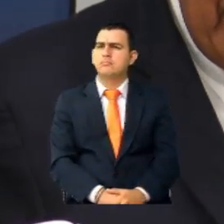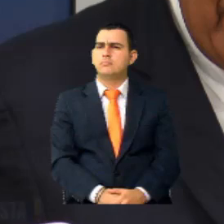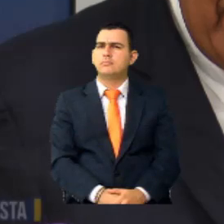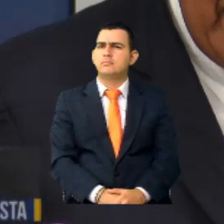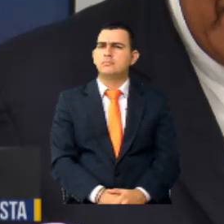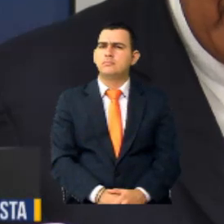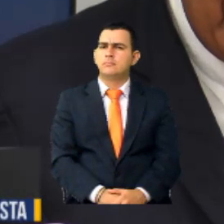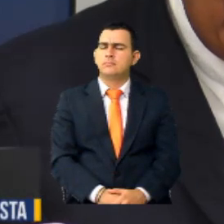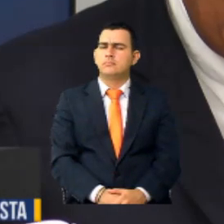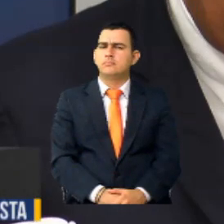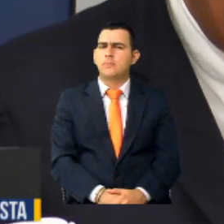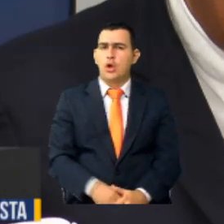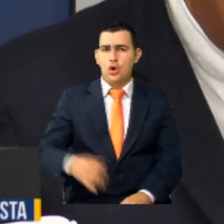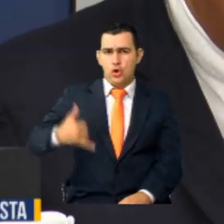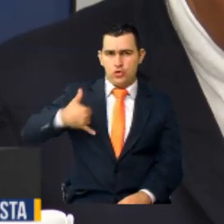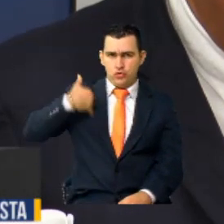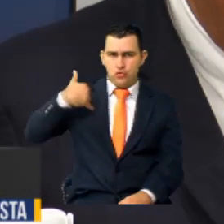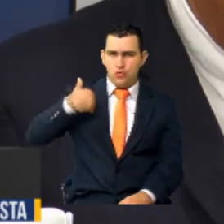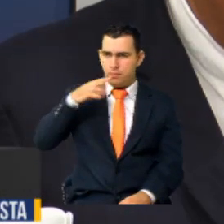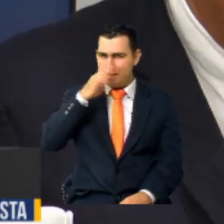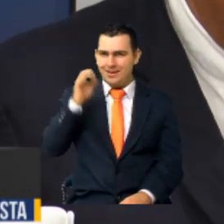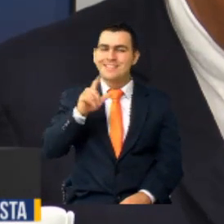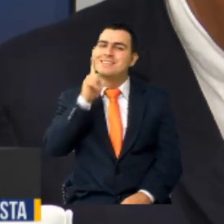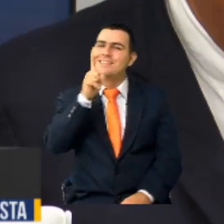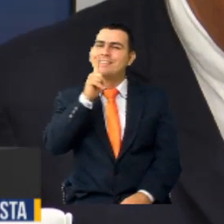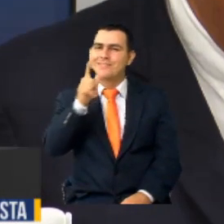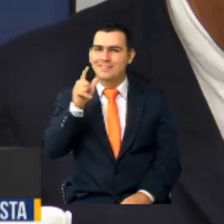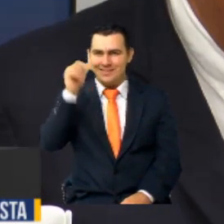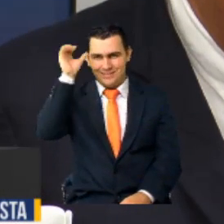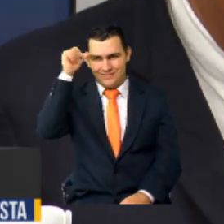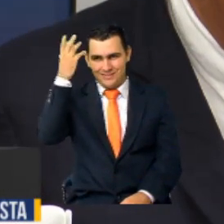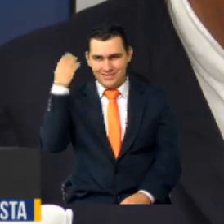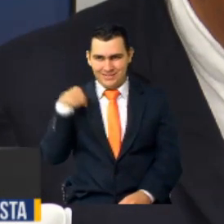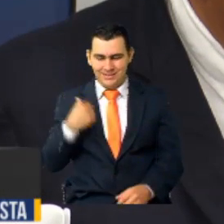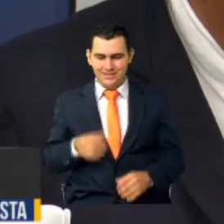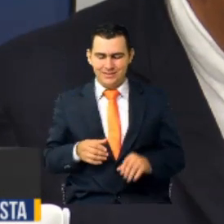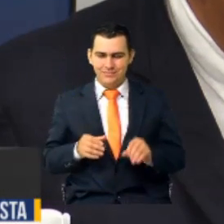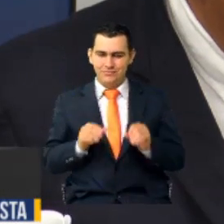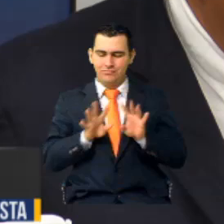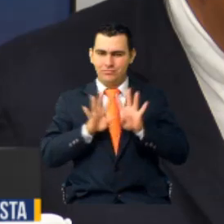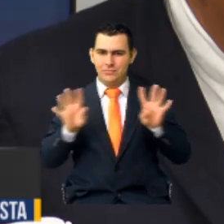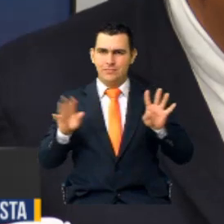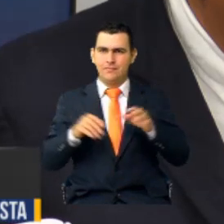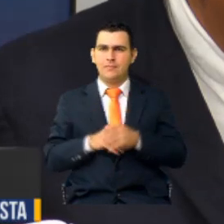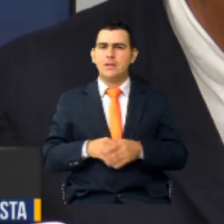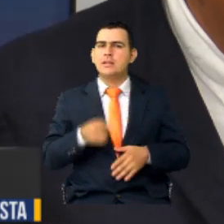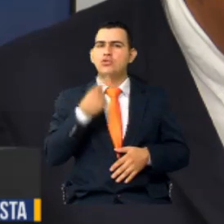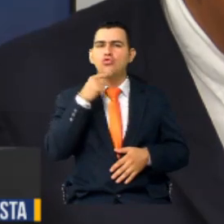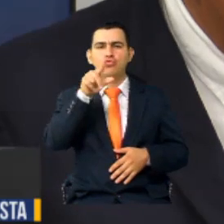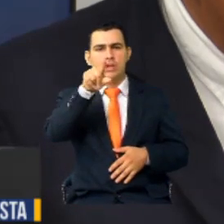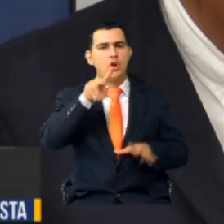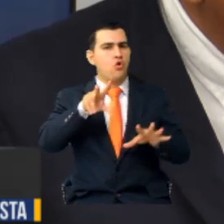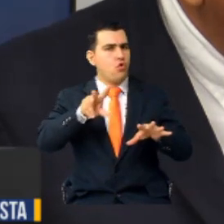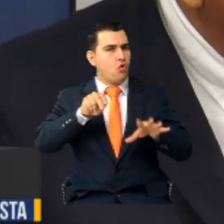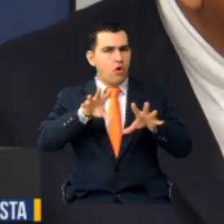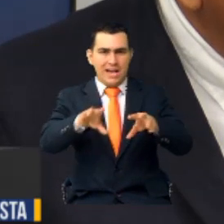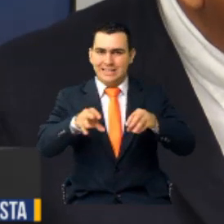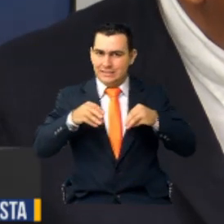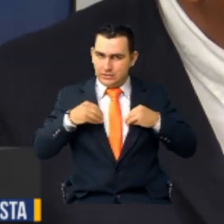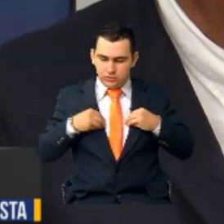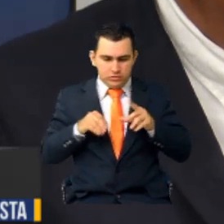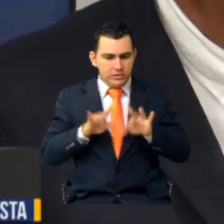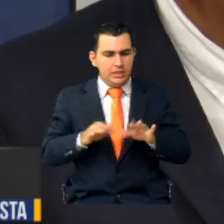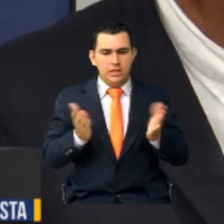si Jonathan Vázquez en un foro público no le aceptó a usted la Secretaría de